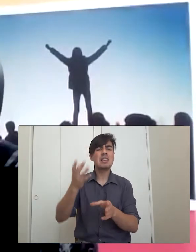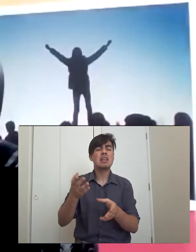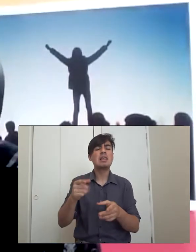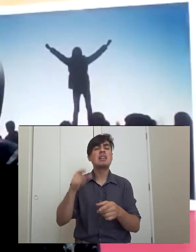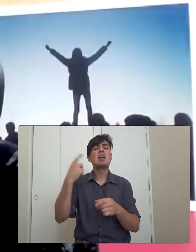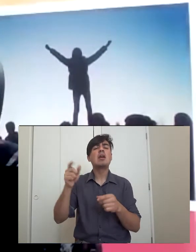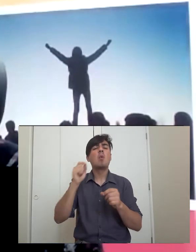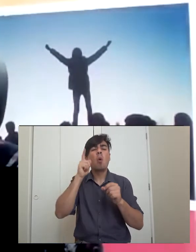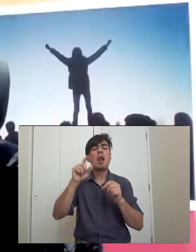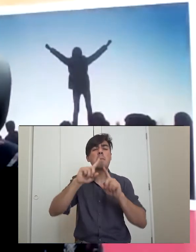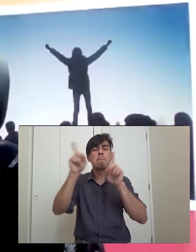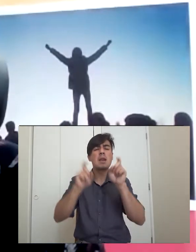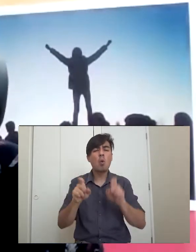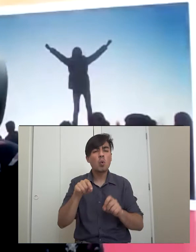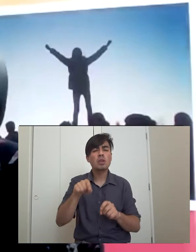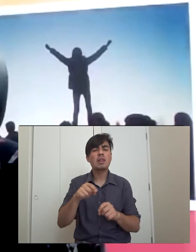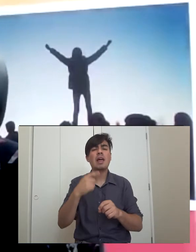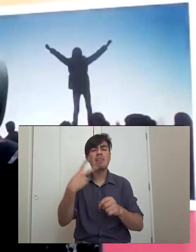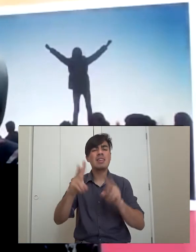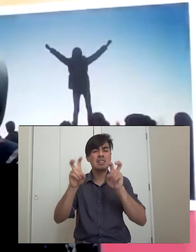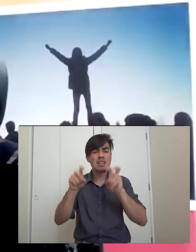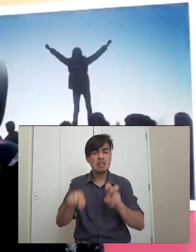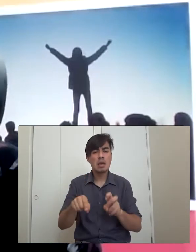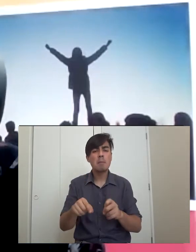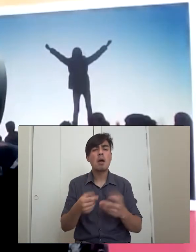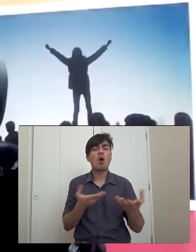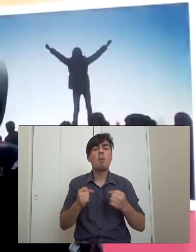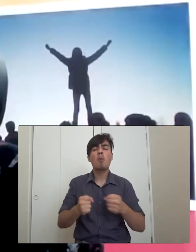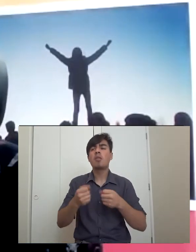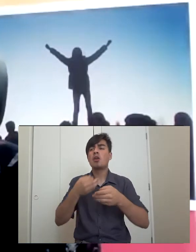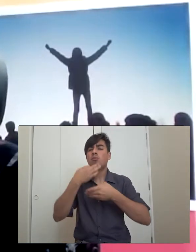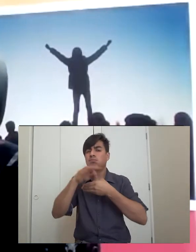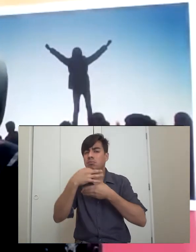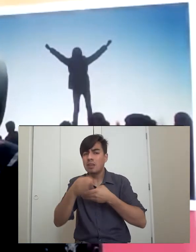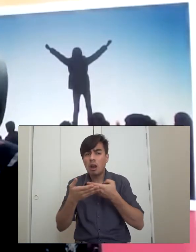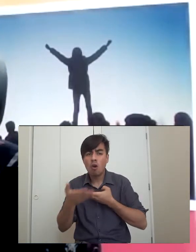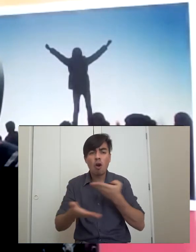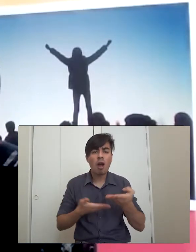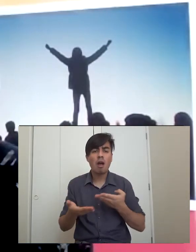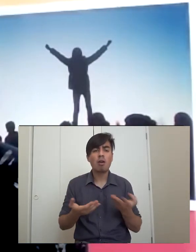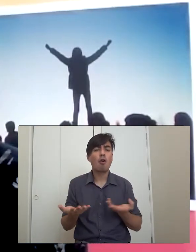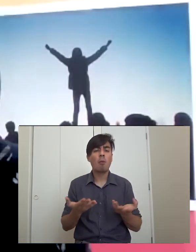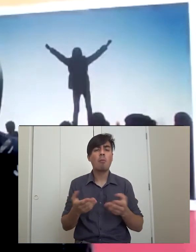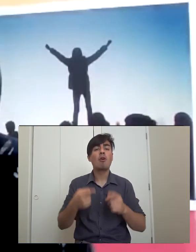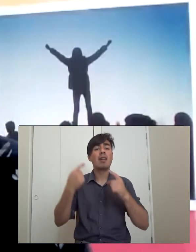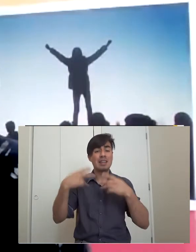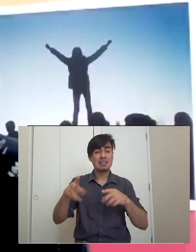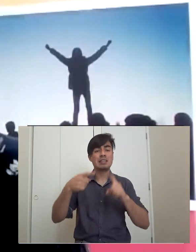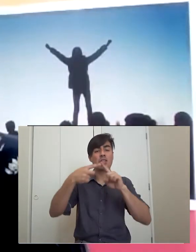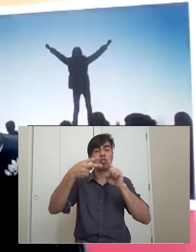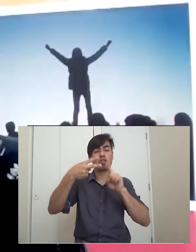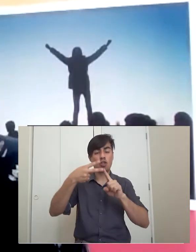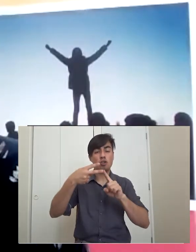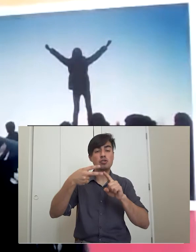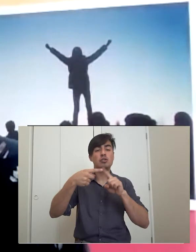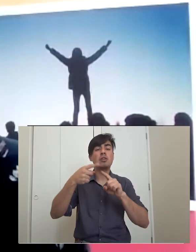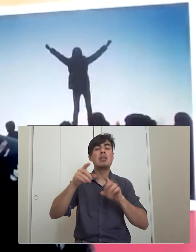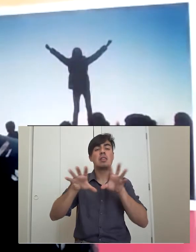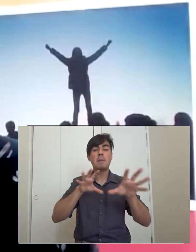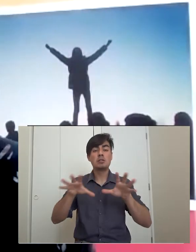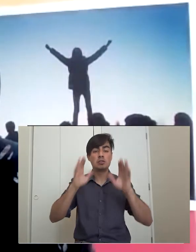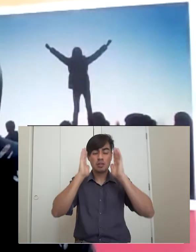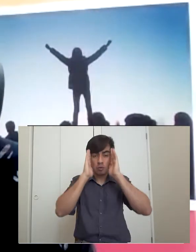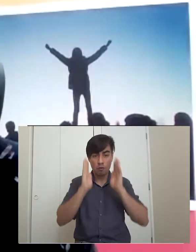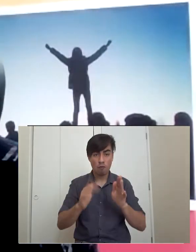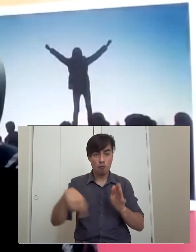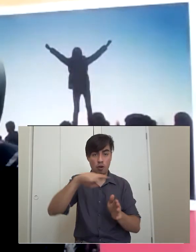ese tema con las cuales podrían establecer diálogo. Por ejemplo, esas son dos de las dimensiones de nuestro enfoque para